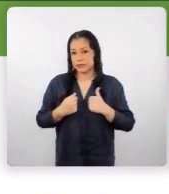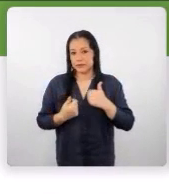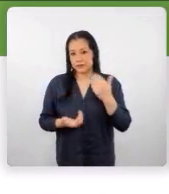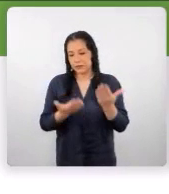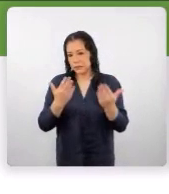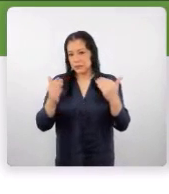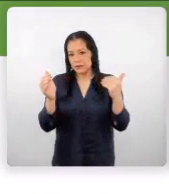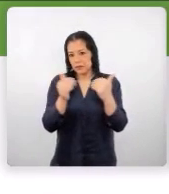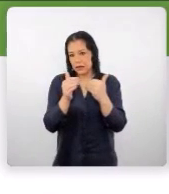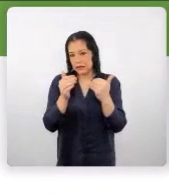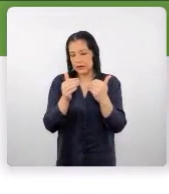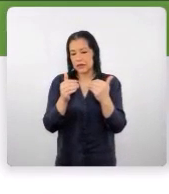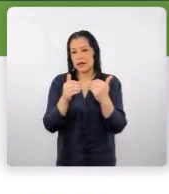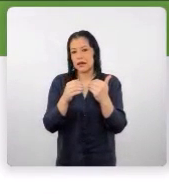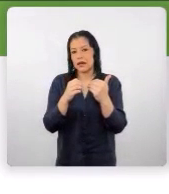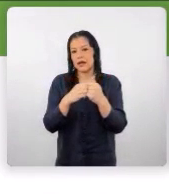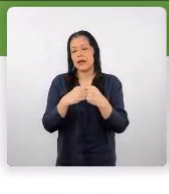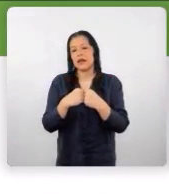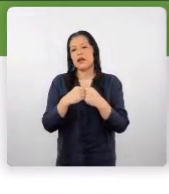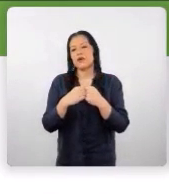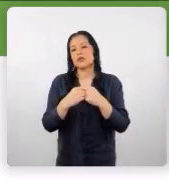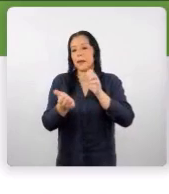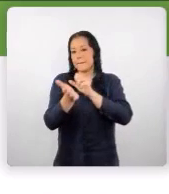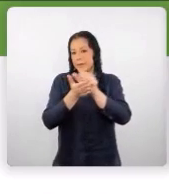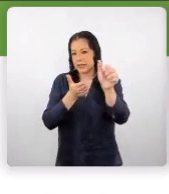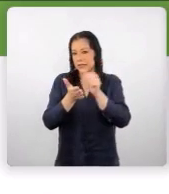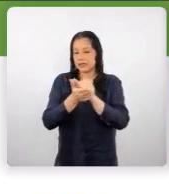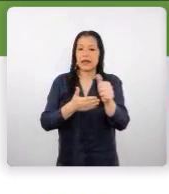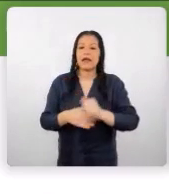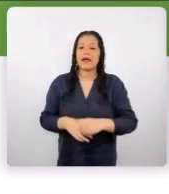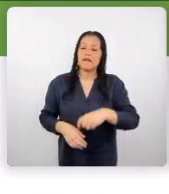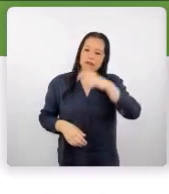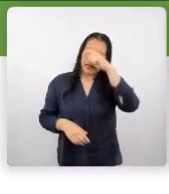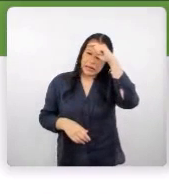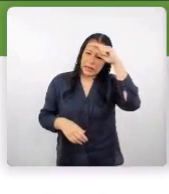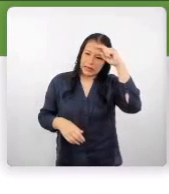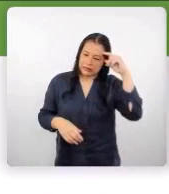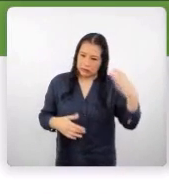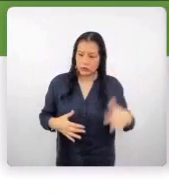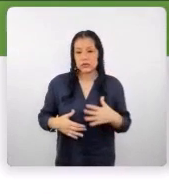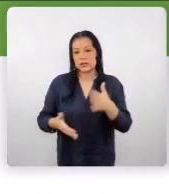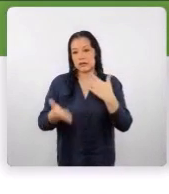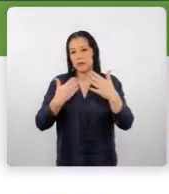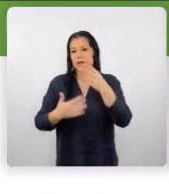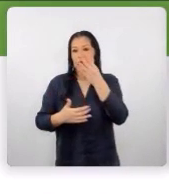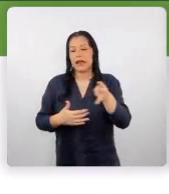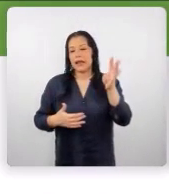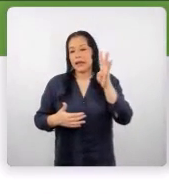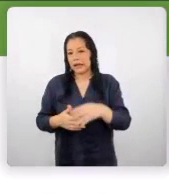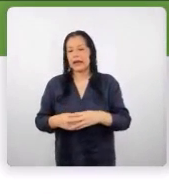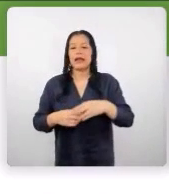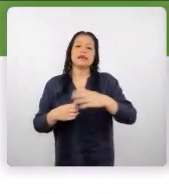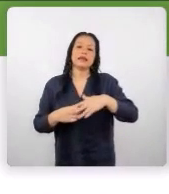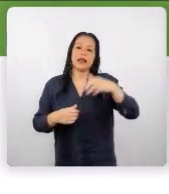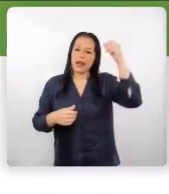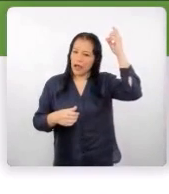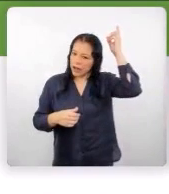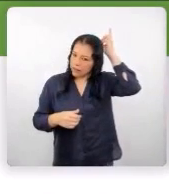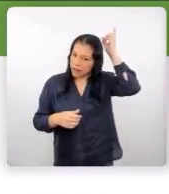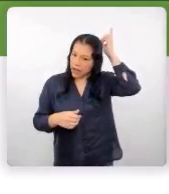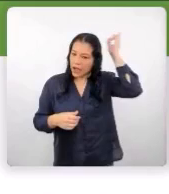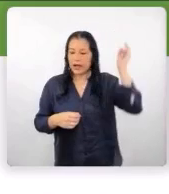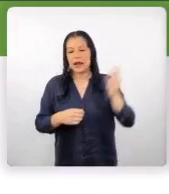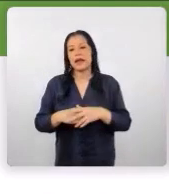pueda ser los meses de verano. Entonces ahí ya tenemos un ejemplo del inglés, el alemán, el australiano, el peruano,